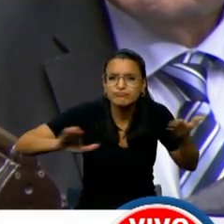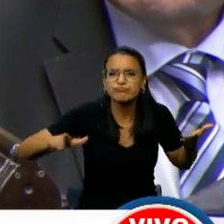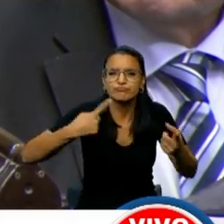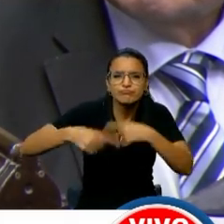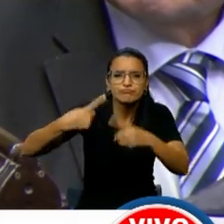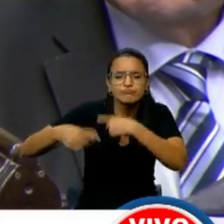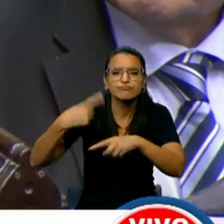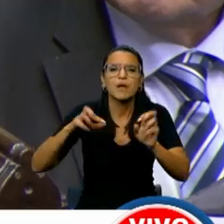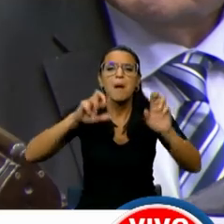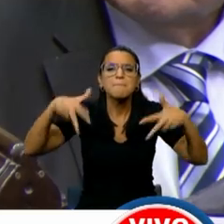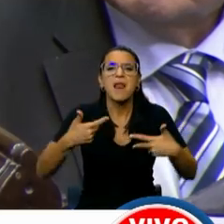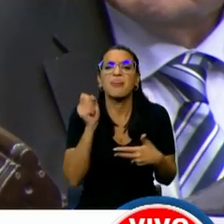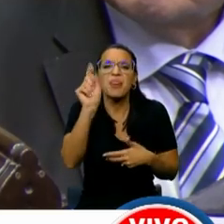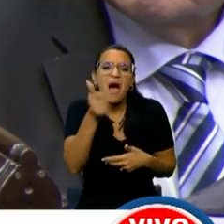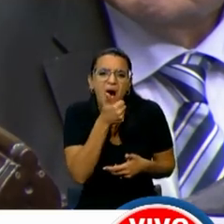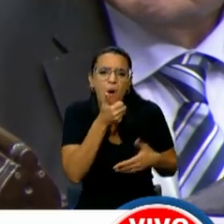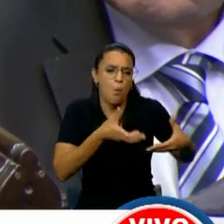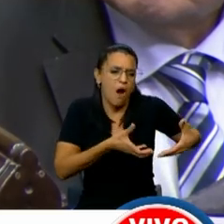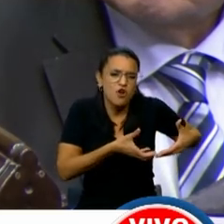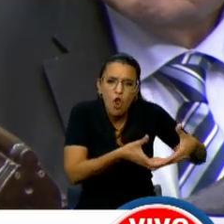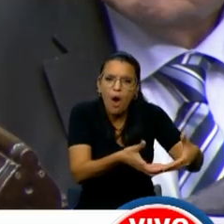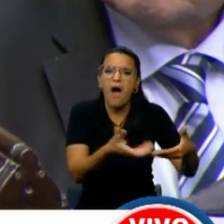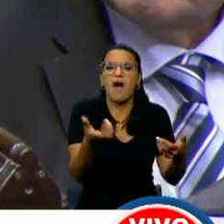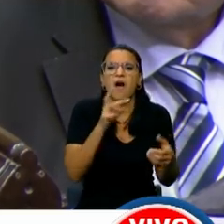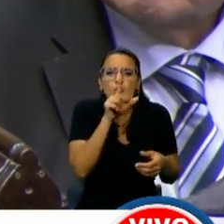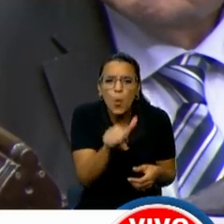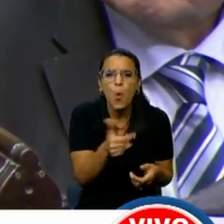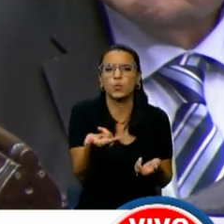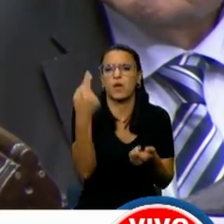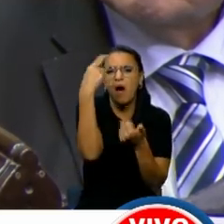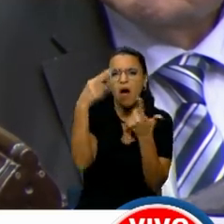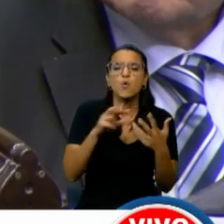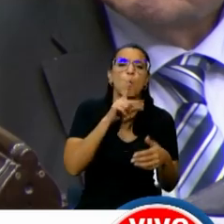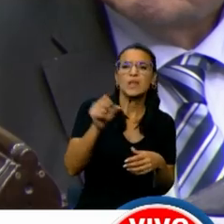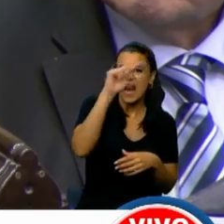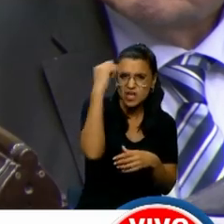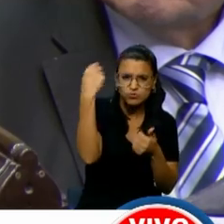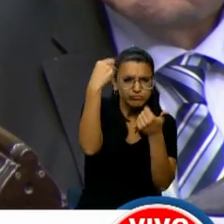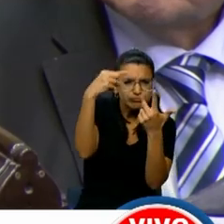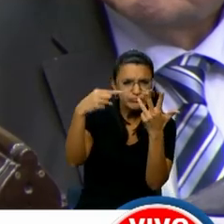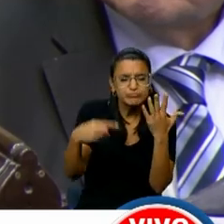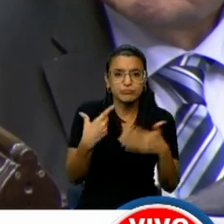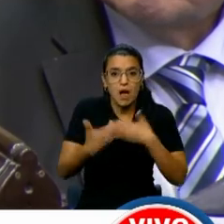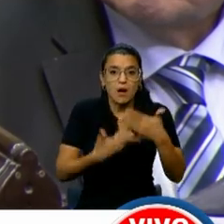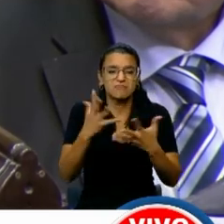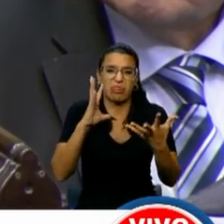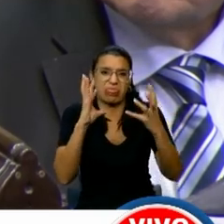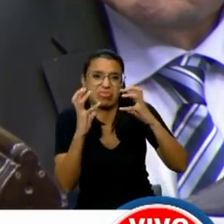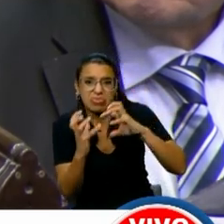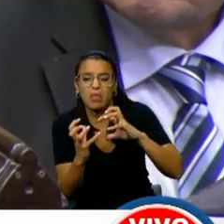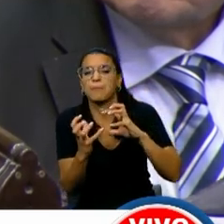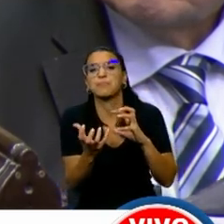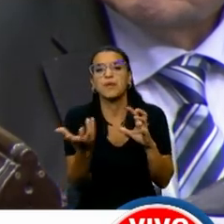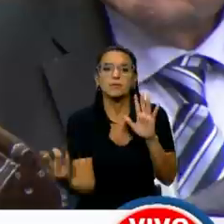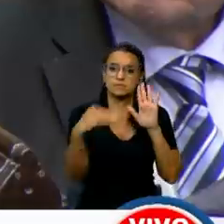planes directores de agua y de cloacas rutas tantas rutas nacionales que están en un avanzado estado de deterioro y que